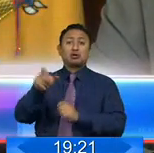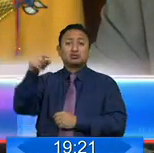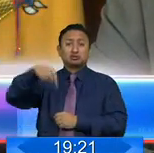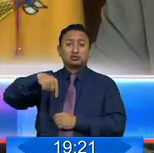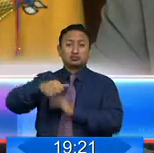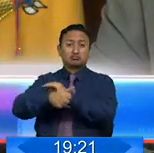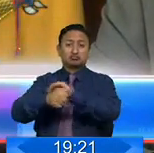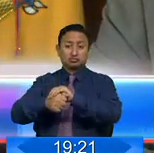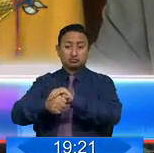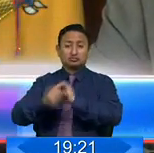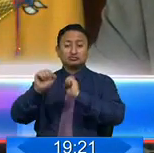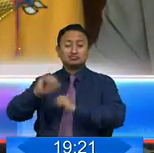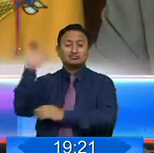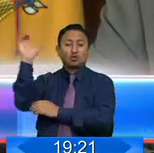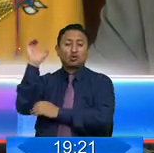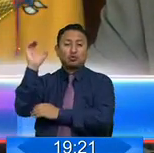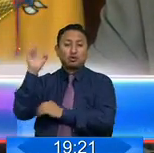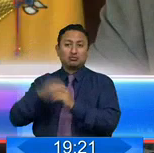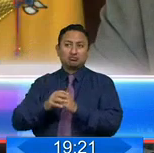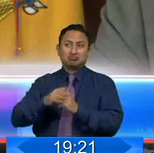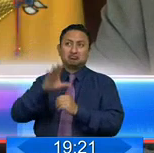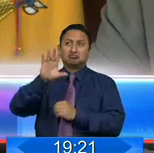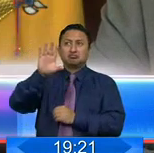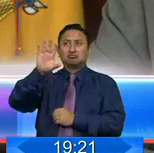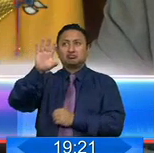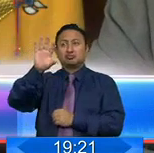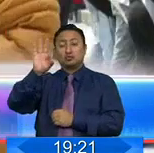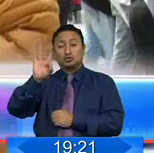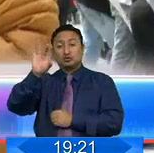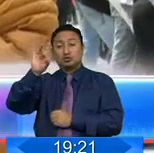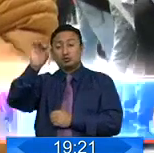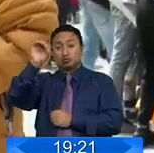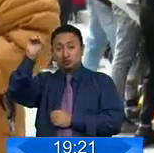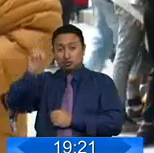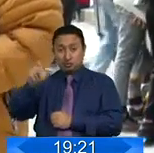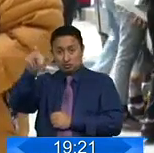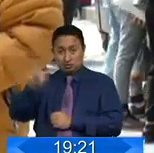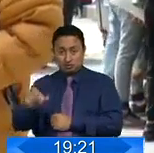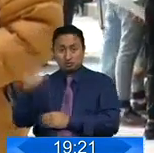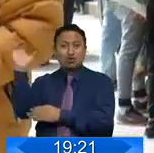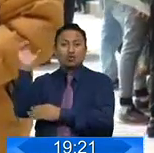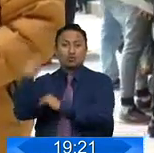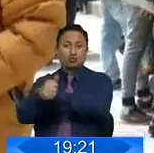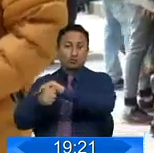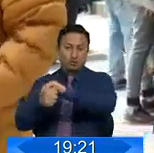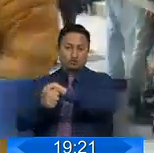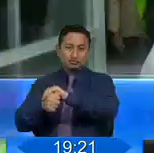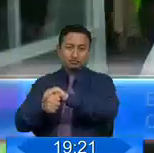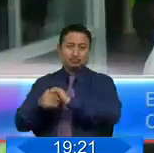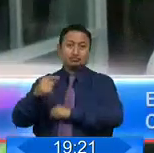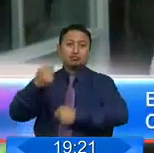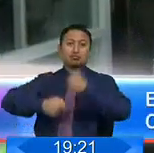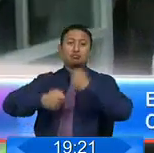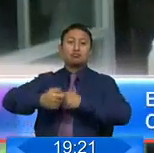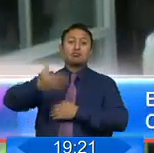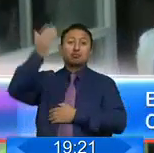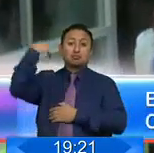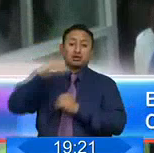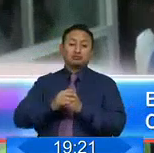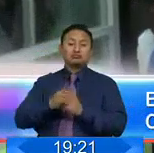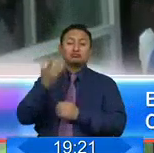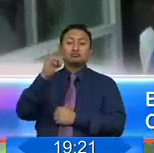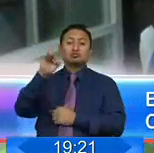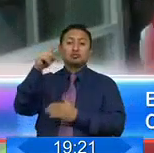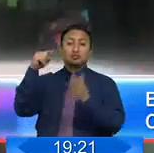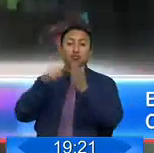de nacionalidad colombiana, un 98% de ellos. Indicó que hasta mayo del año pasado se contabilizan 18.000 solicitudes de